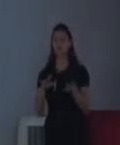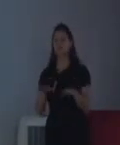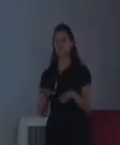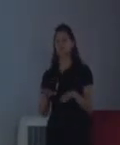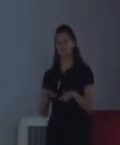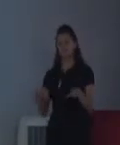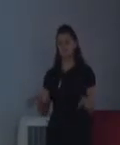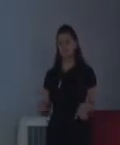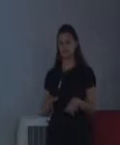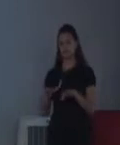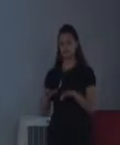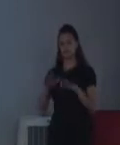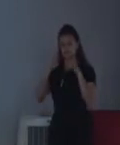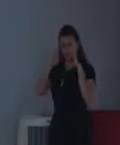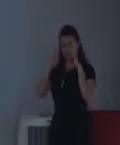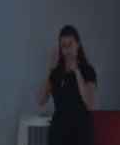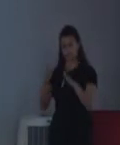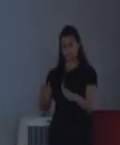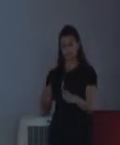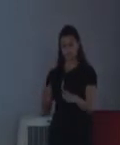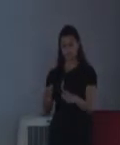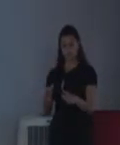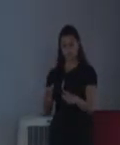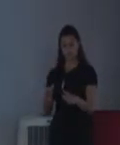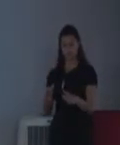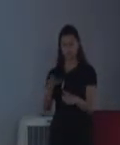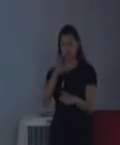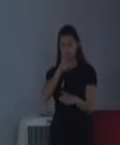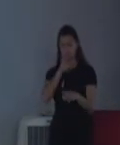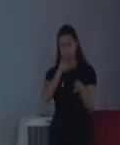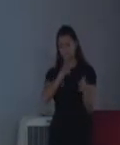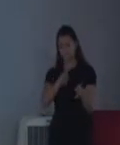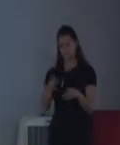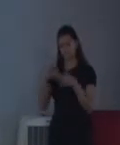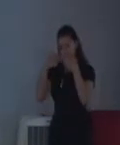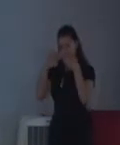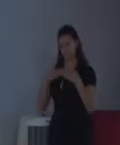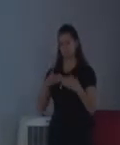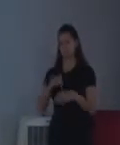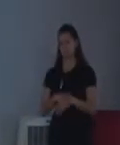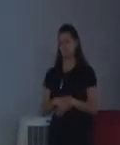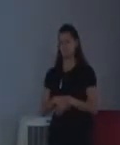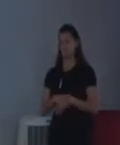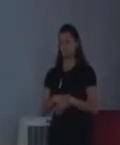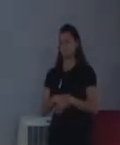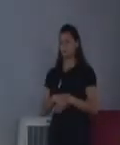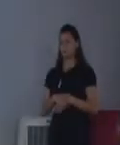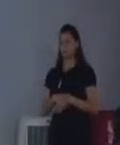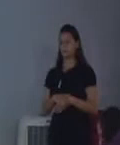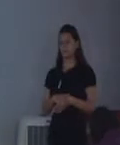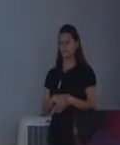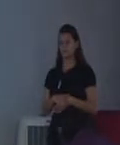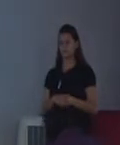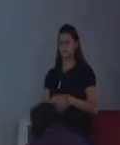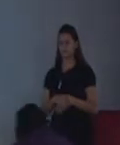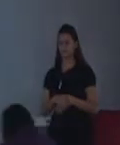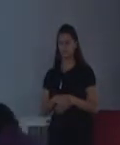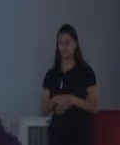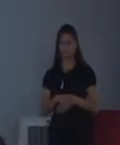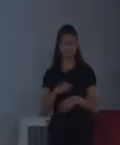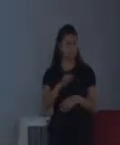hay una oficina de atención para las personas con discapacidad.